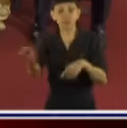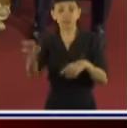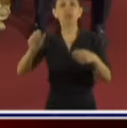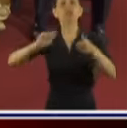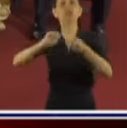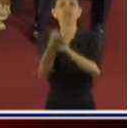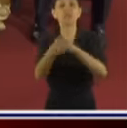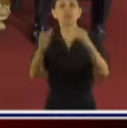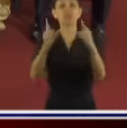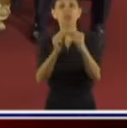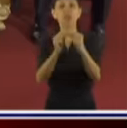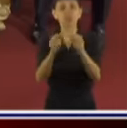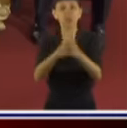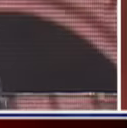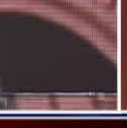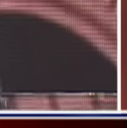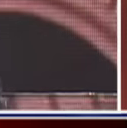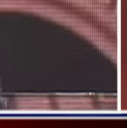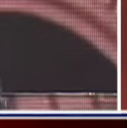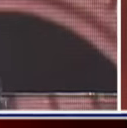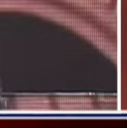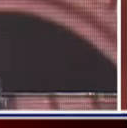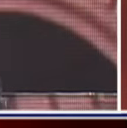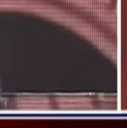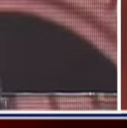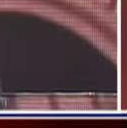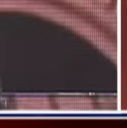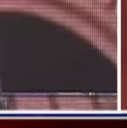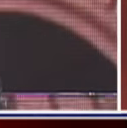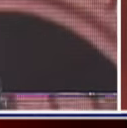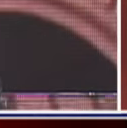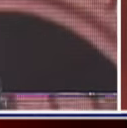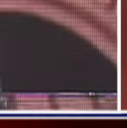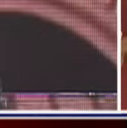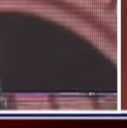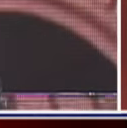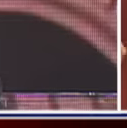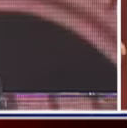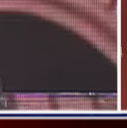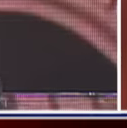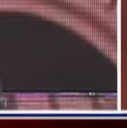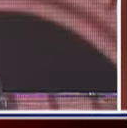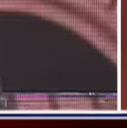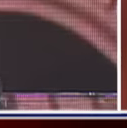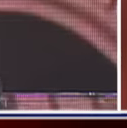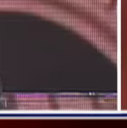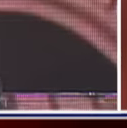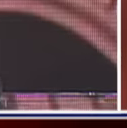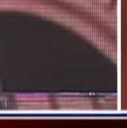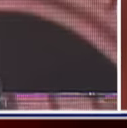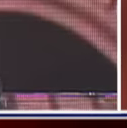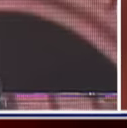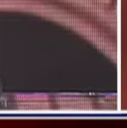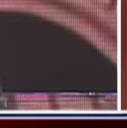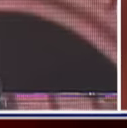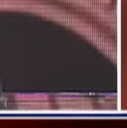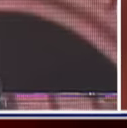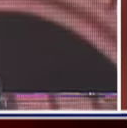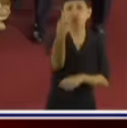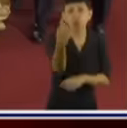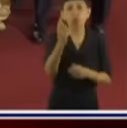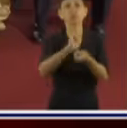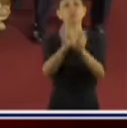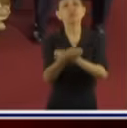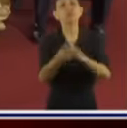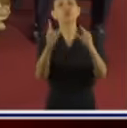¿Y la reacción de los mercados para mañana, qué podemos esperar? No, pasa que me parece que la cosa va a estar mezclada ahí. Hoy tuvimos